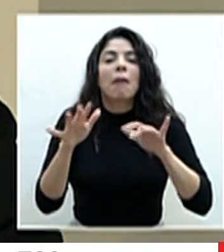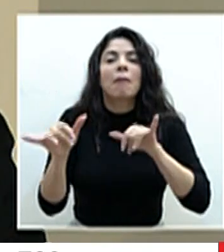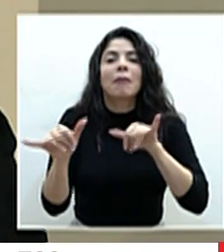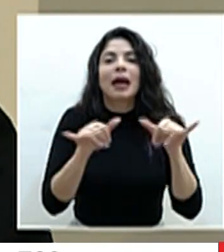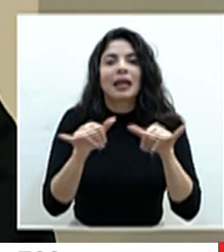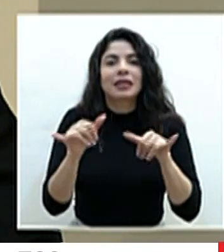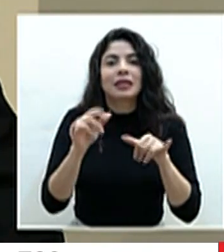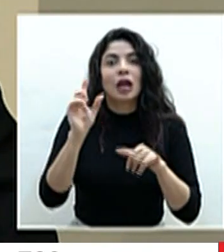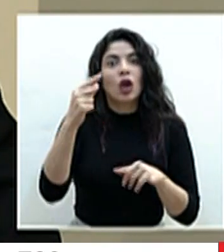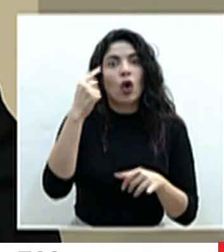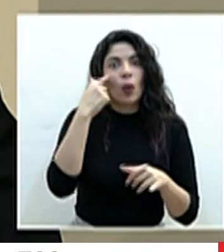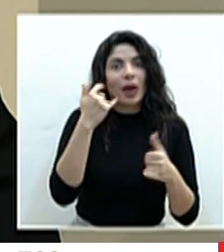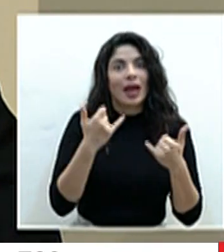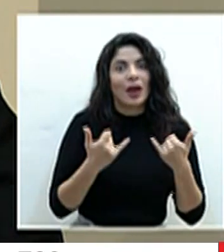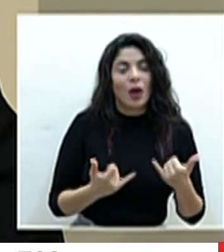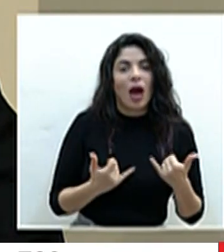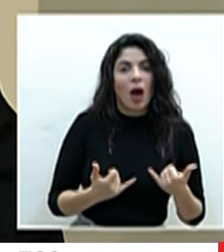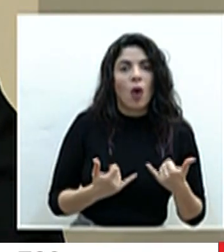que gobierno hoy.